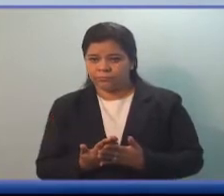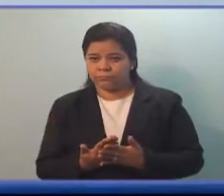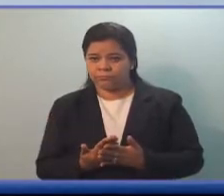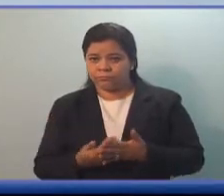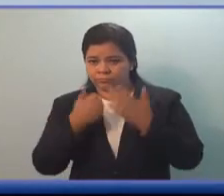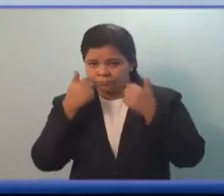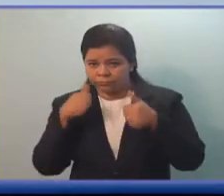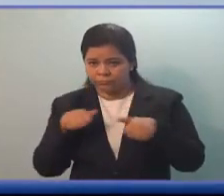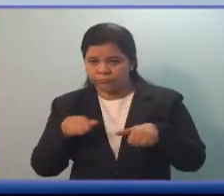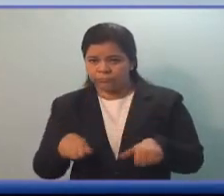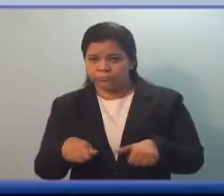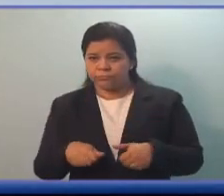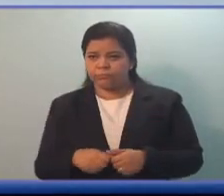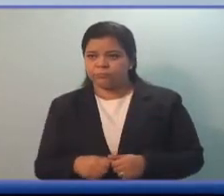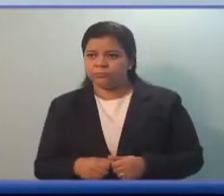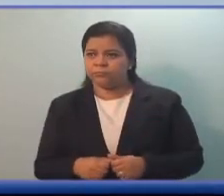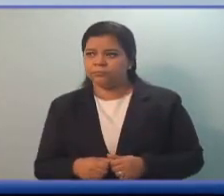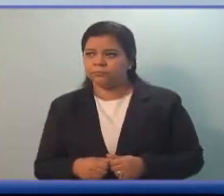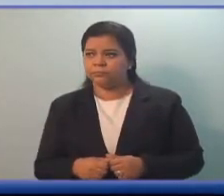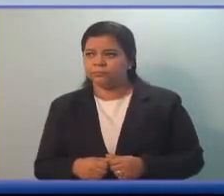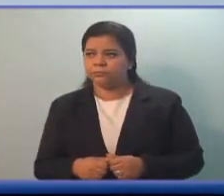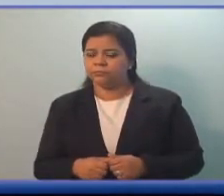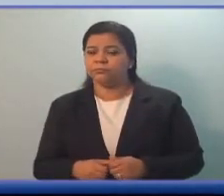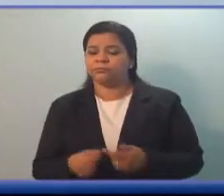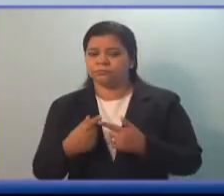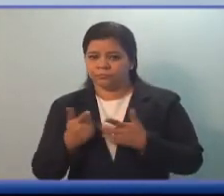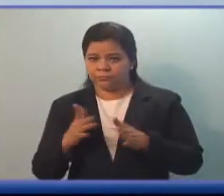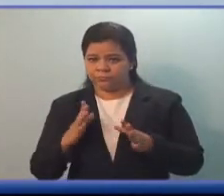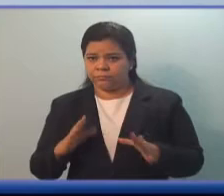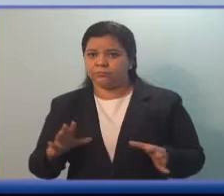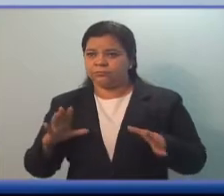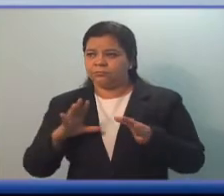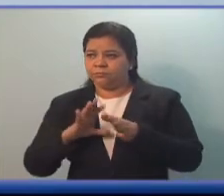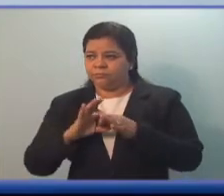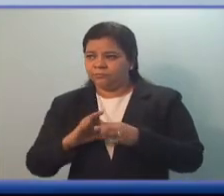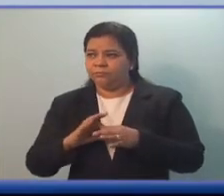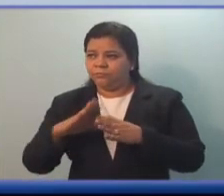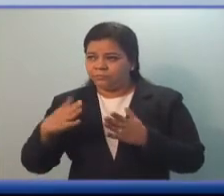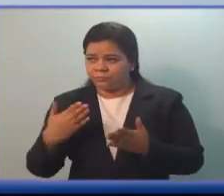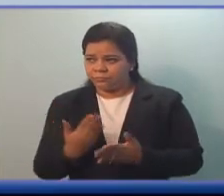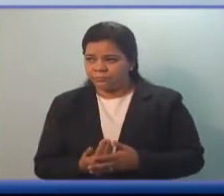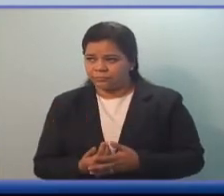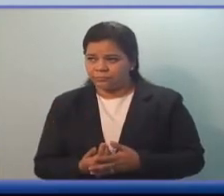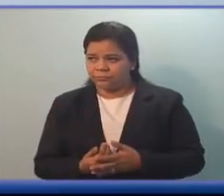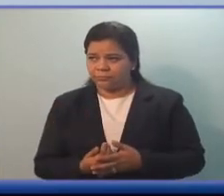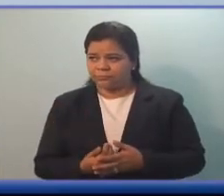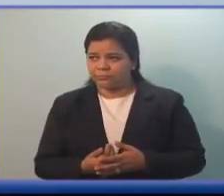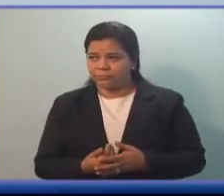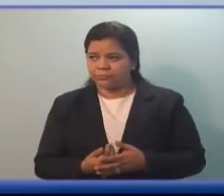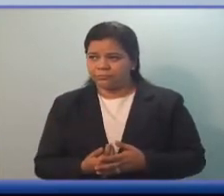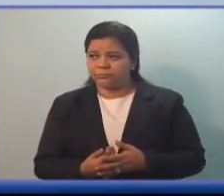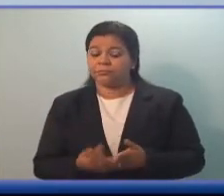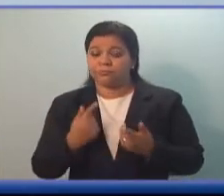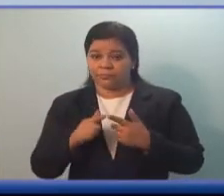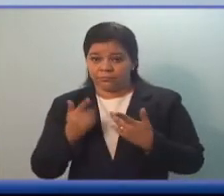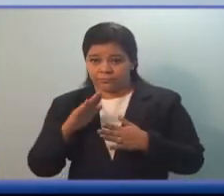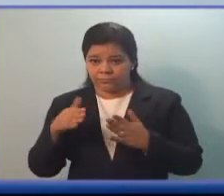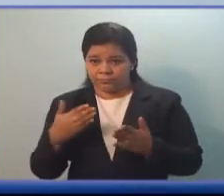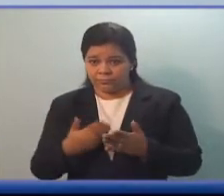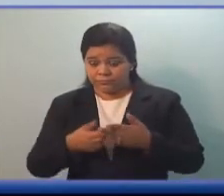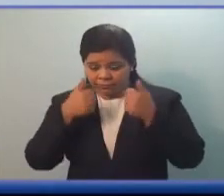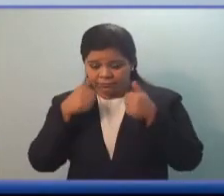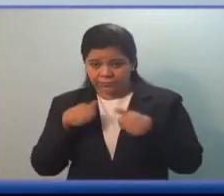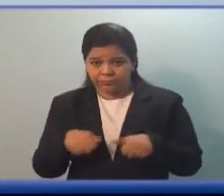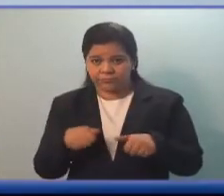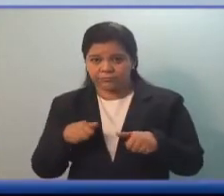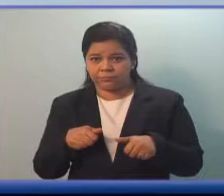que es la Escuela de Derechos Humanos. También 4 delegaciones locales. También fundé el Departamento